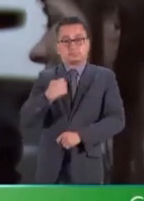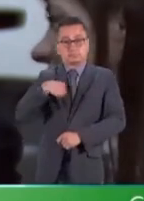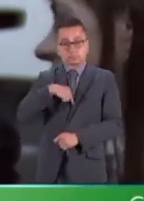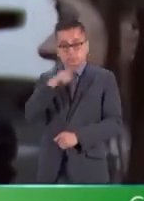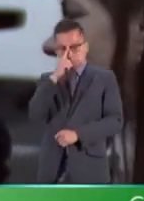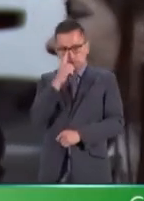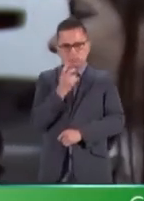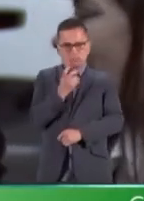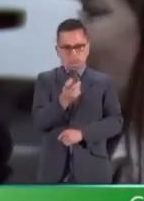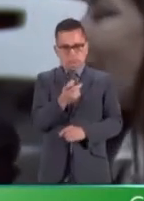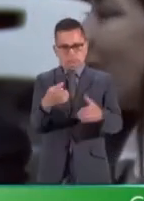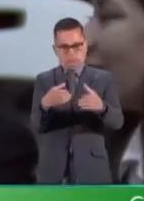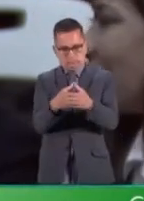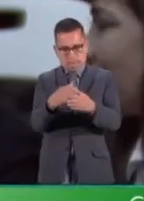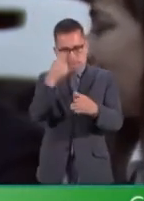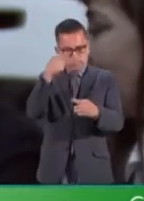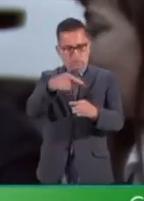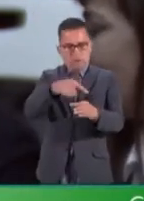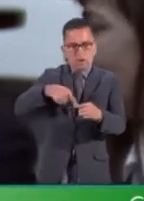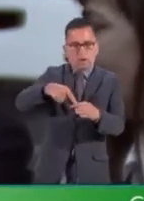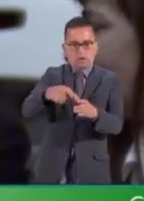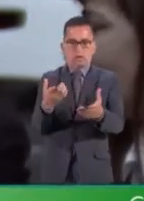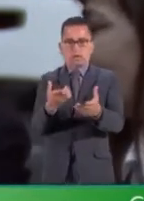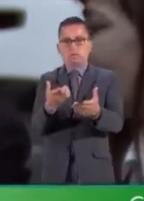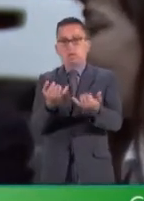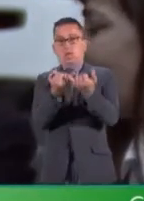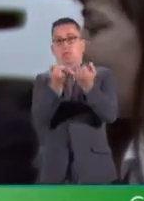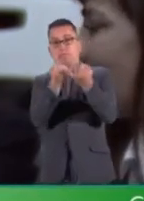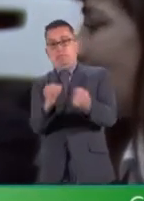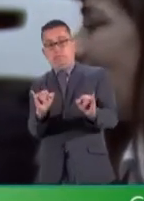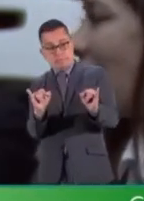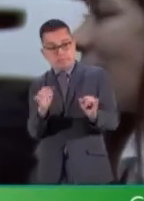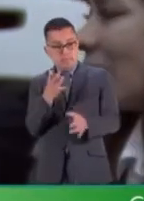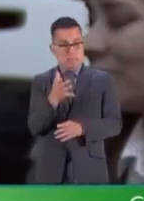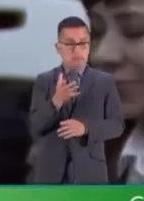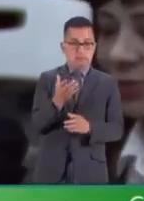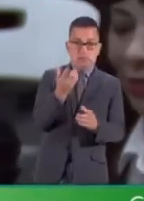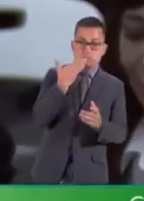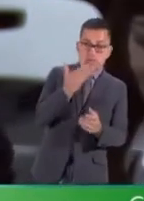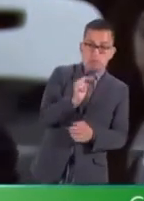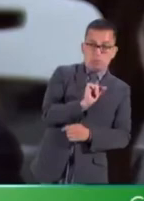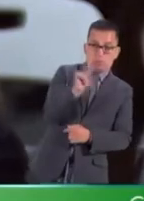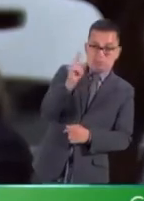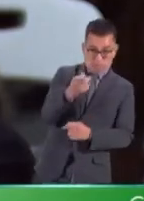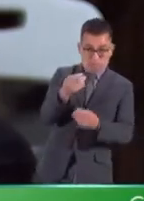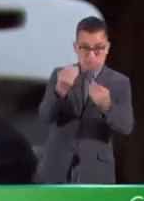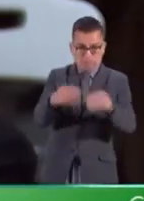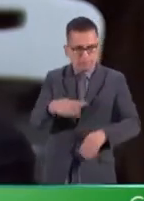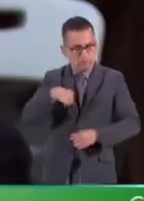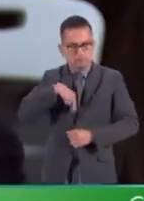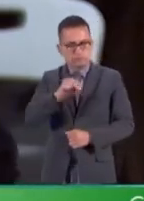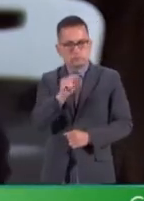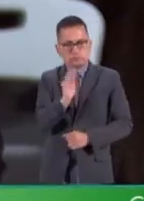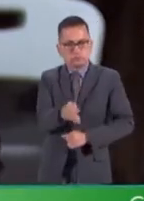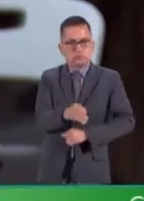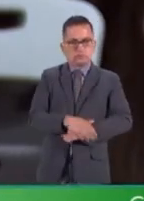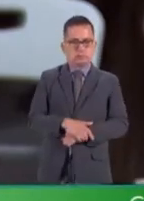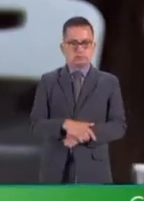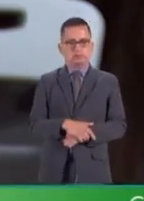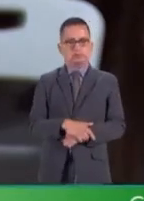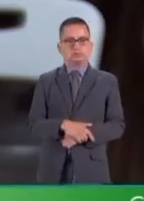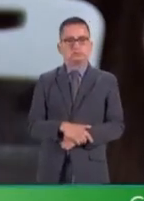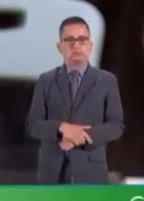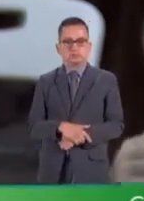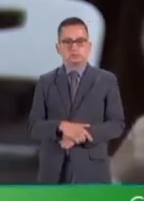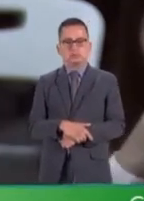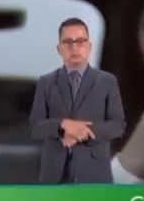se rompa toda la posibilidad de independencia y profesionalización del Poder Judicial. La